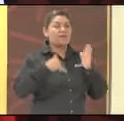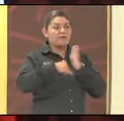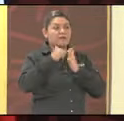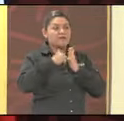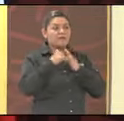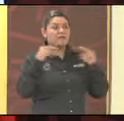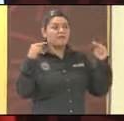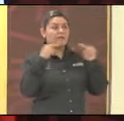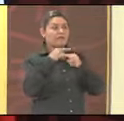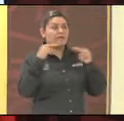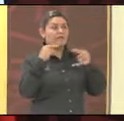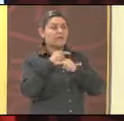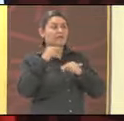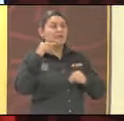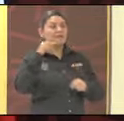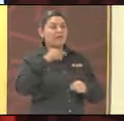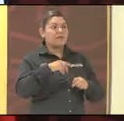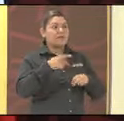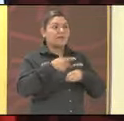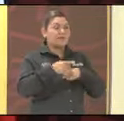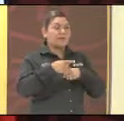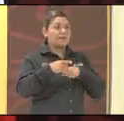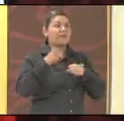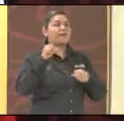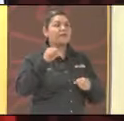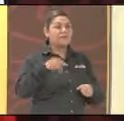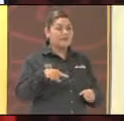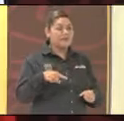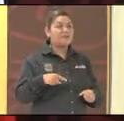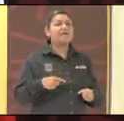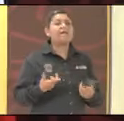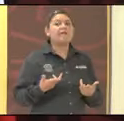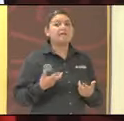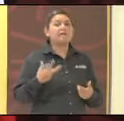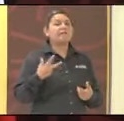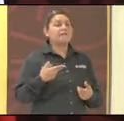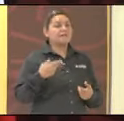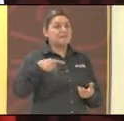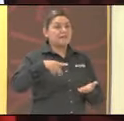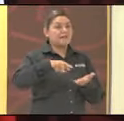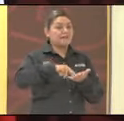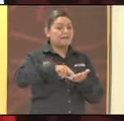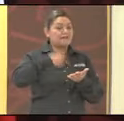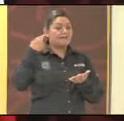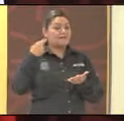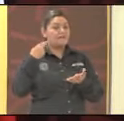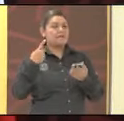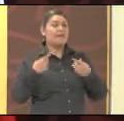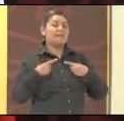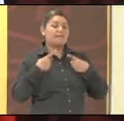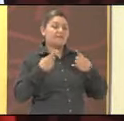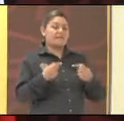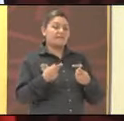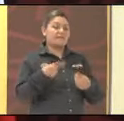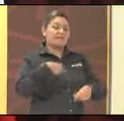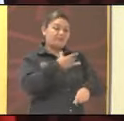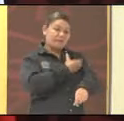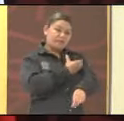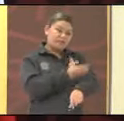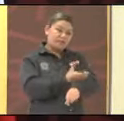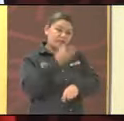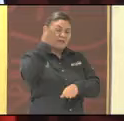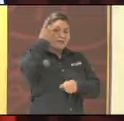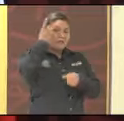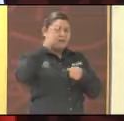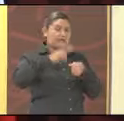que ya estamos pavimentando de concreto hidráulico. También en esta firma de ITAVEC entregamos, nos acompañó el director de